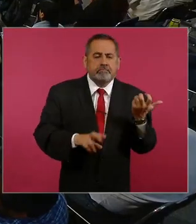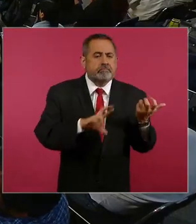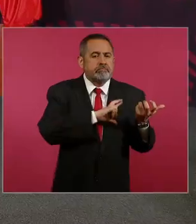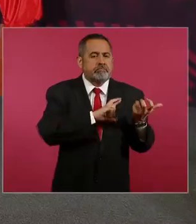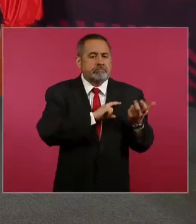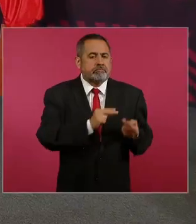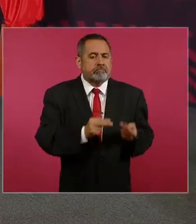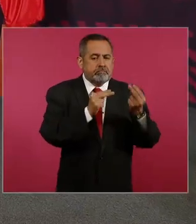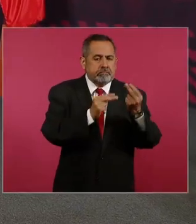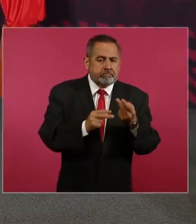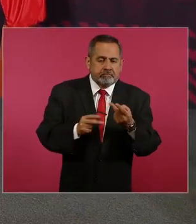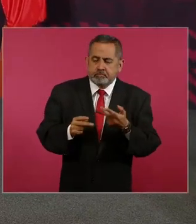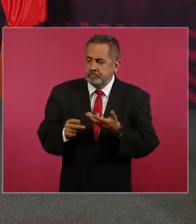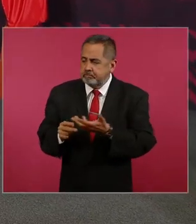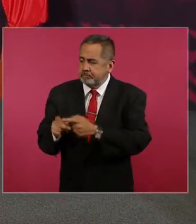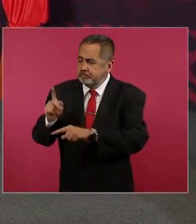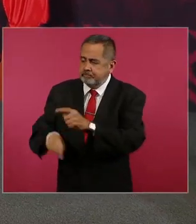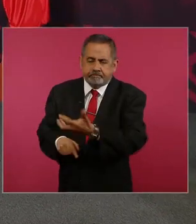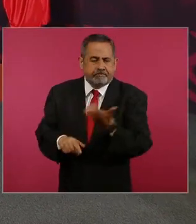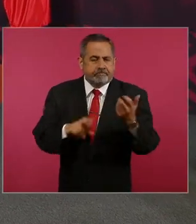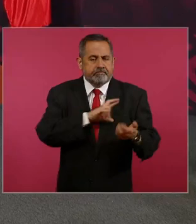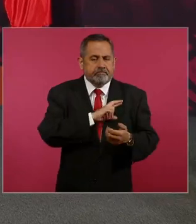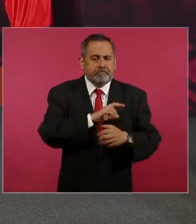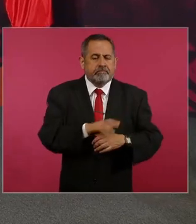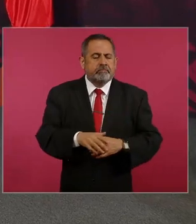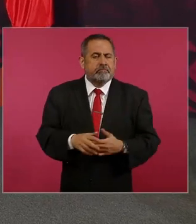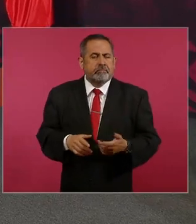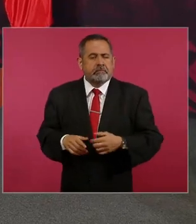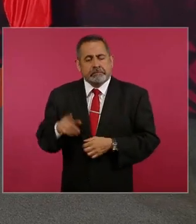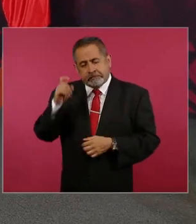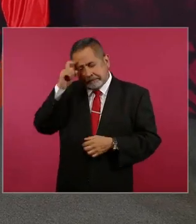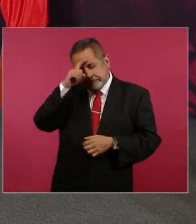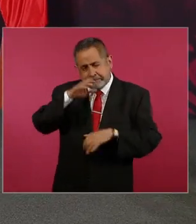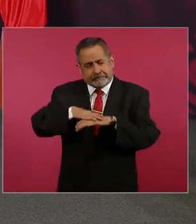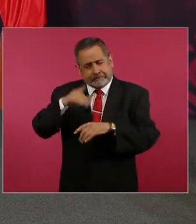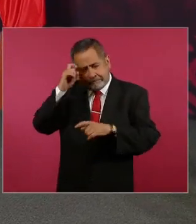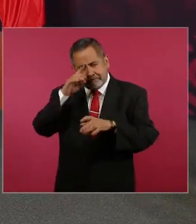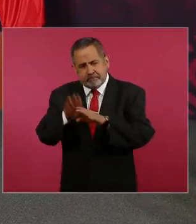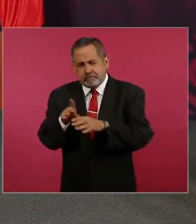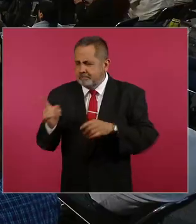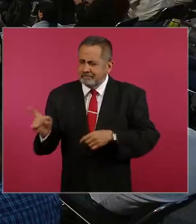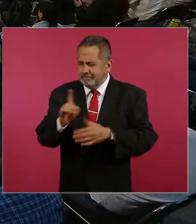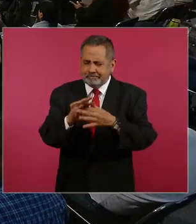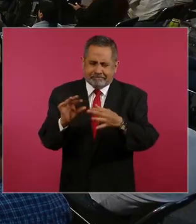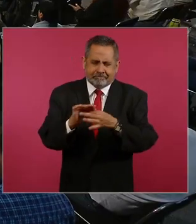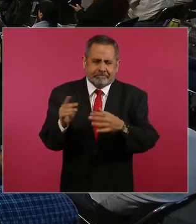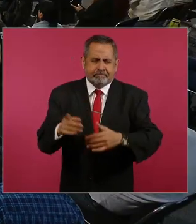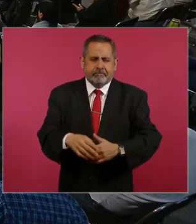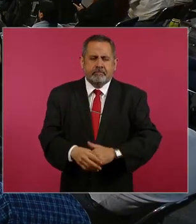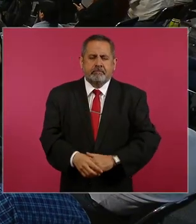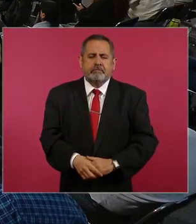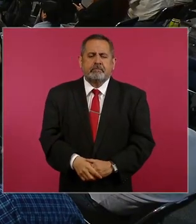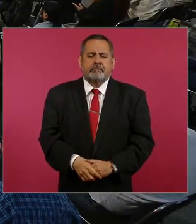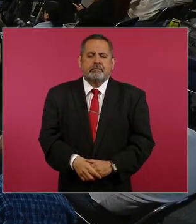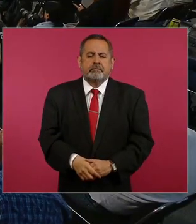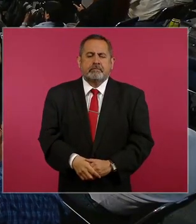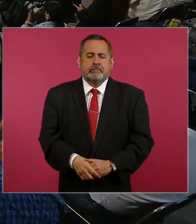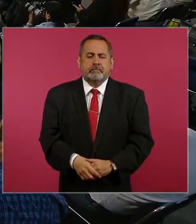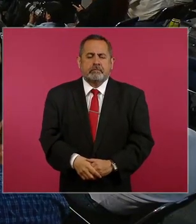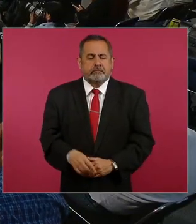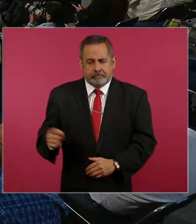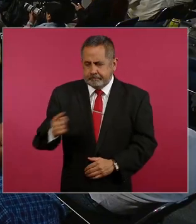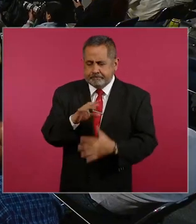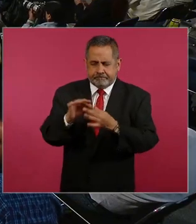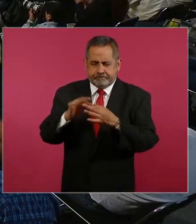por partes ¿qué es lo que más les ha costado trabajo? a ver explícalo a ver